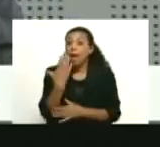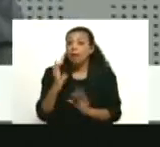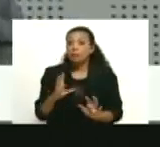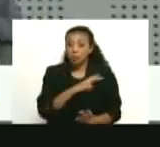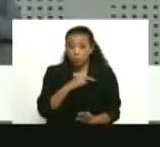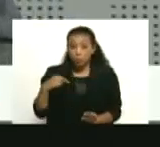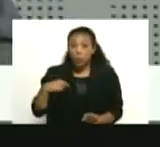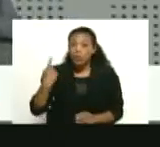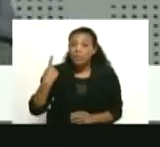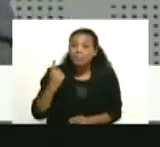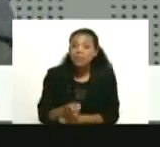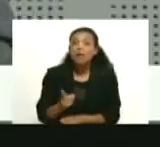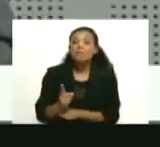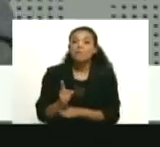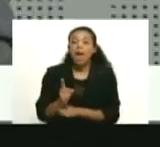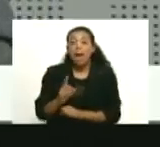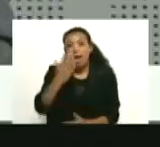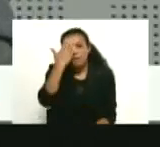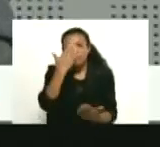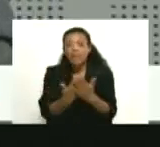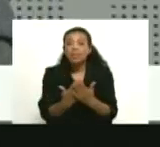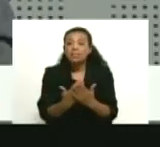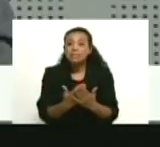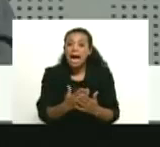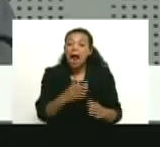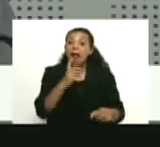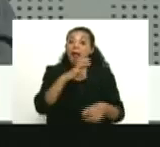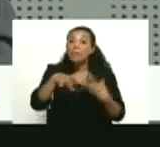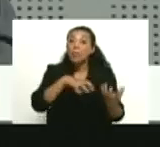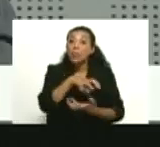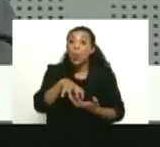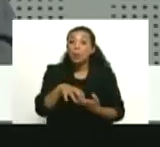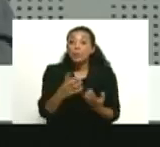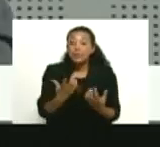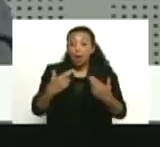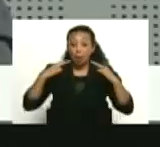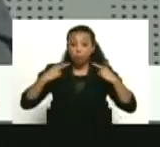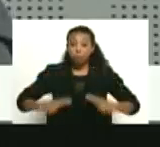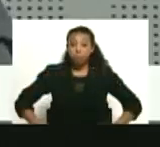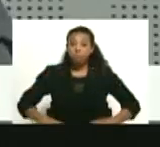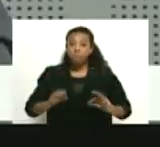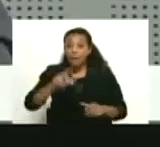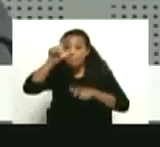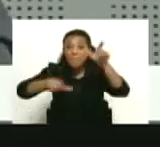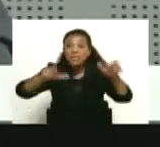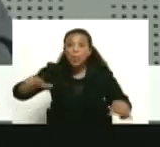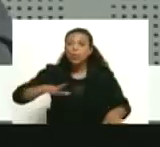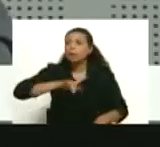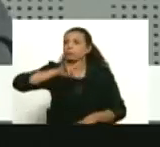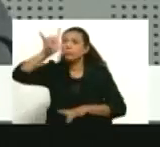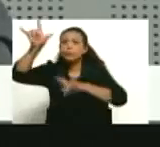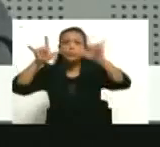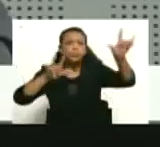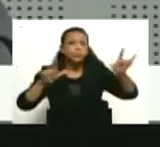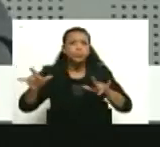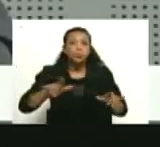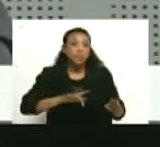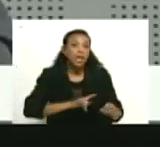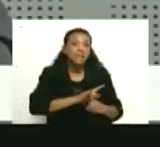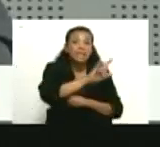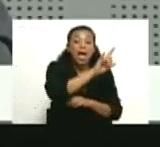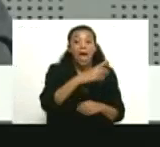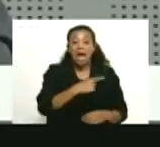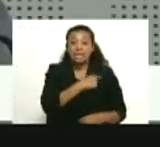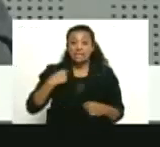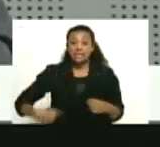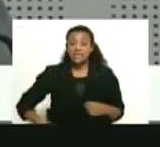nosotros tenemos también que enfrentar el tema de que nuestros recursos humanos tienden a viajar hacia el norte. China,